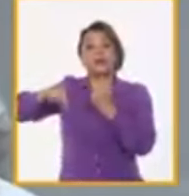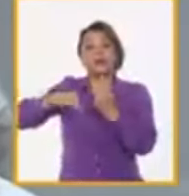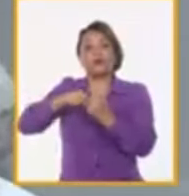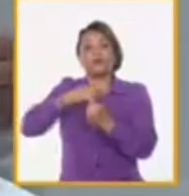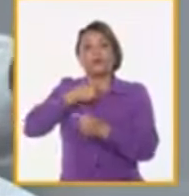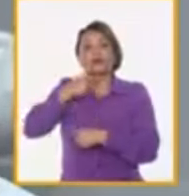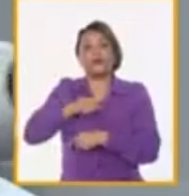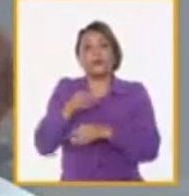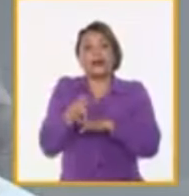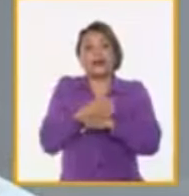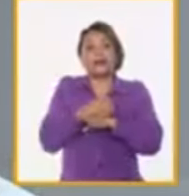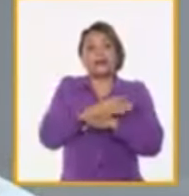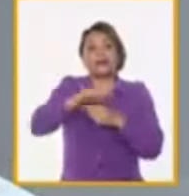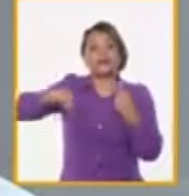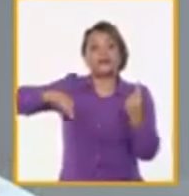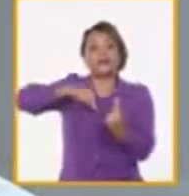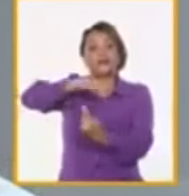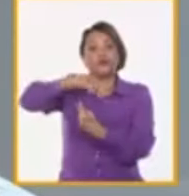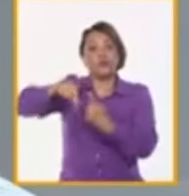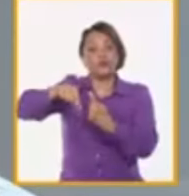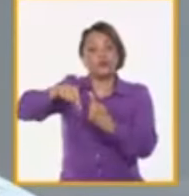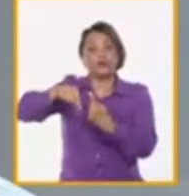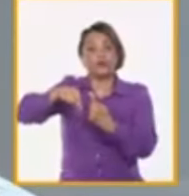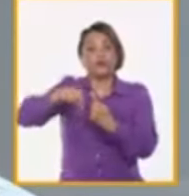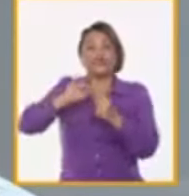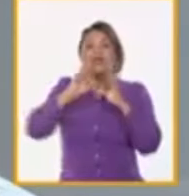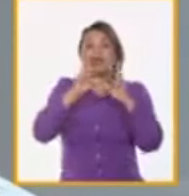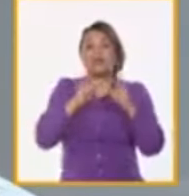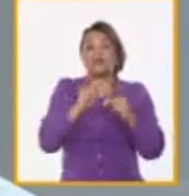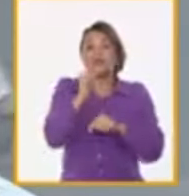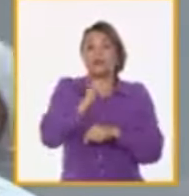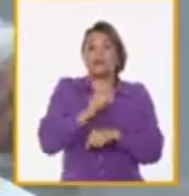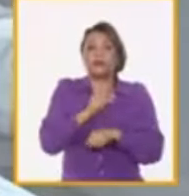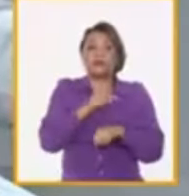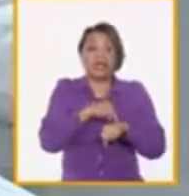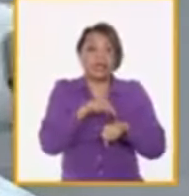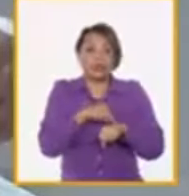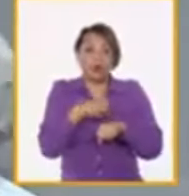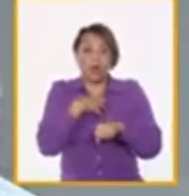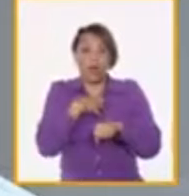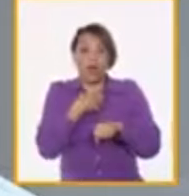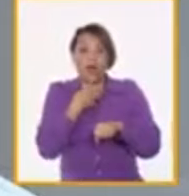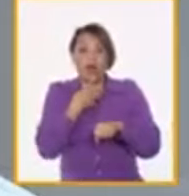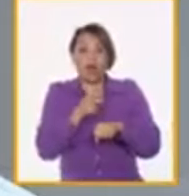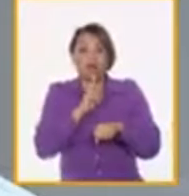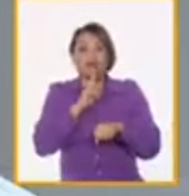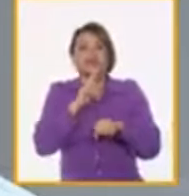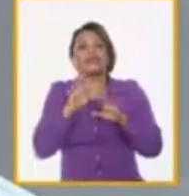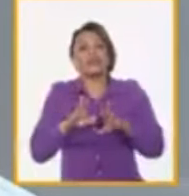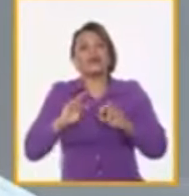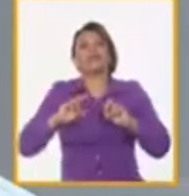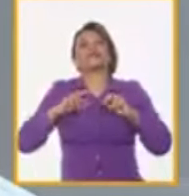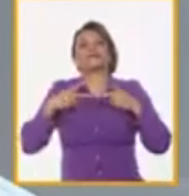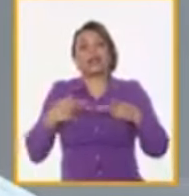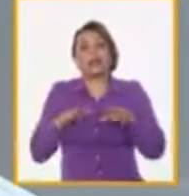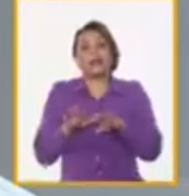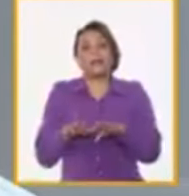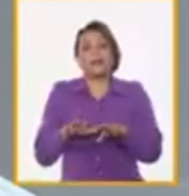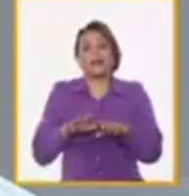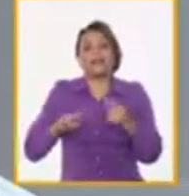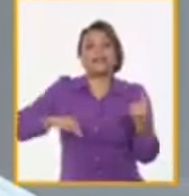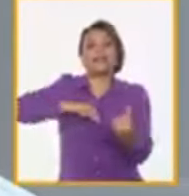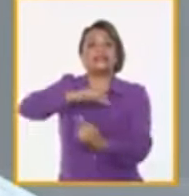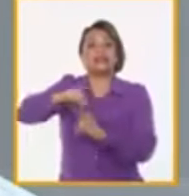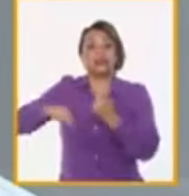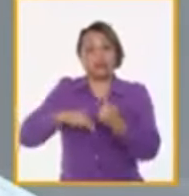ciclo, es un número de personas que se quedan sin el servicio y que tienen que esperar que vuelva el ciclo, y eso es lo que nos ha